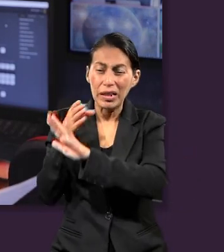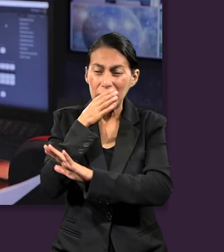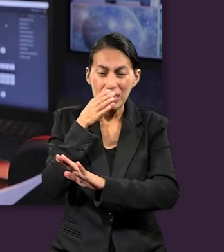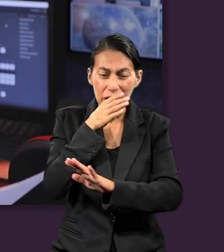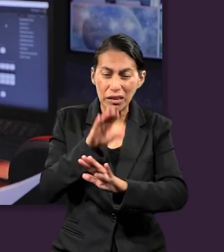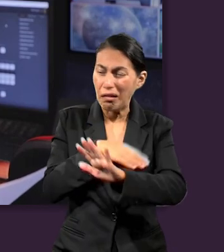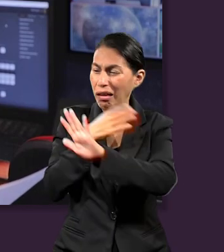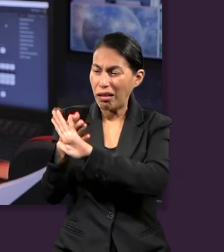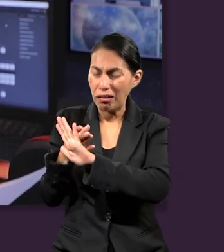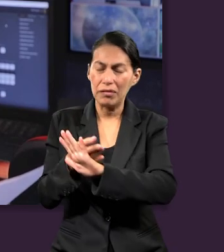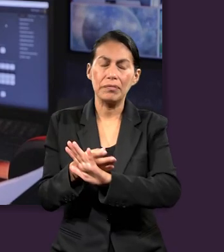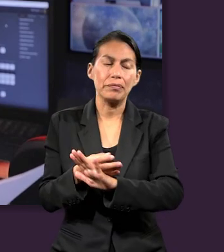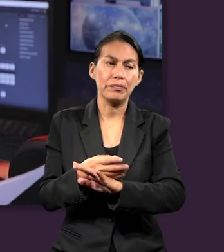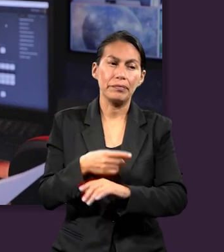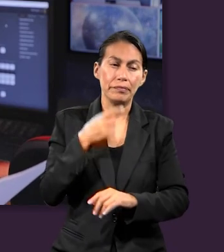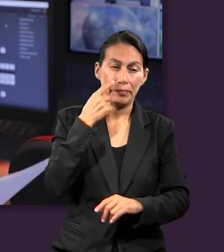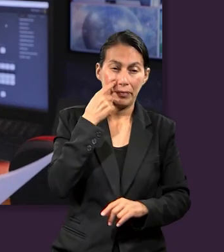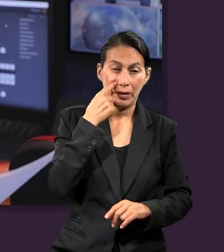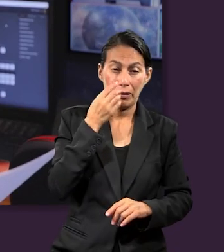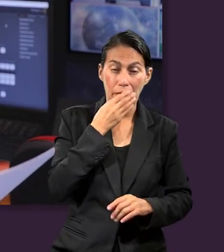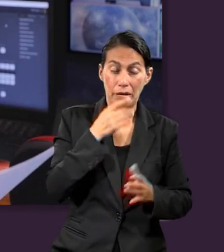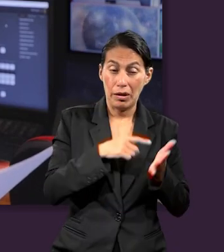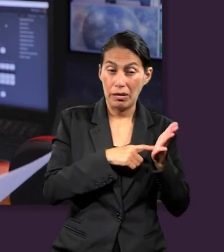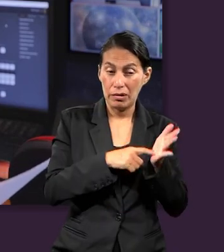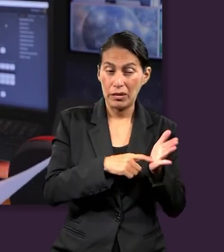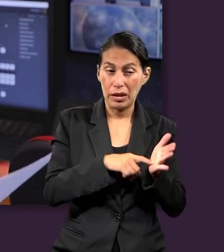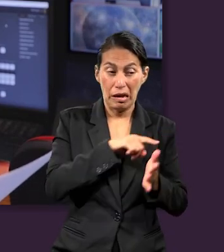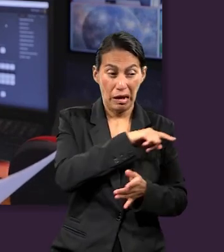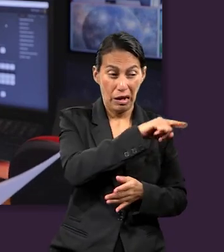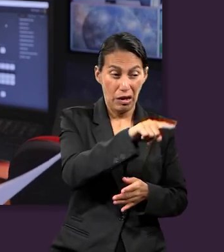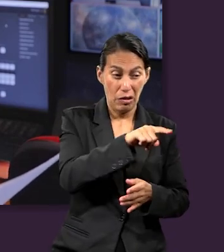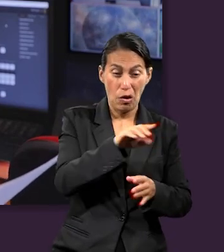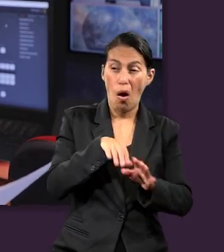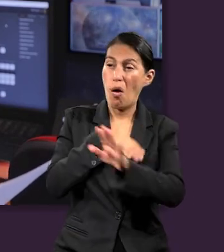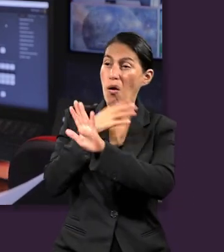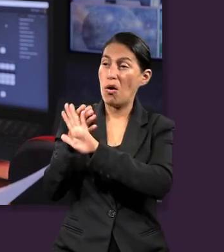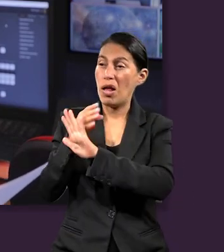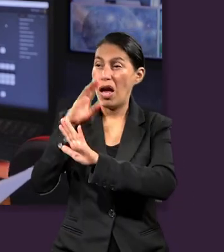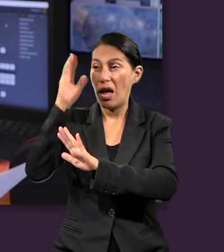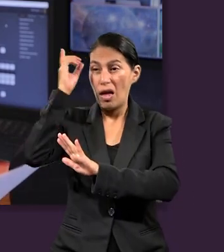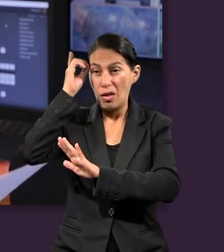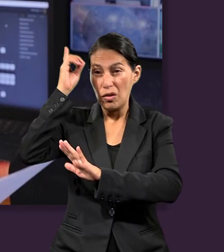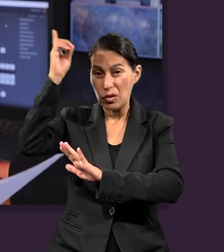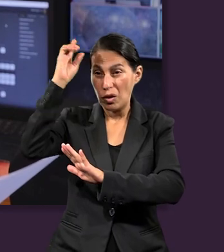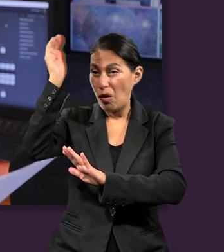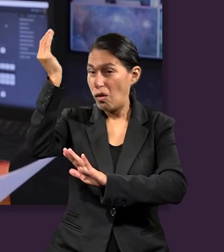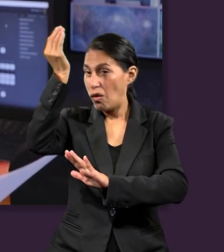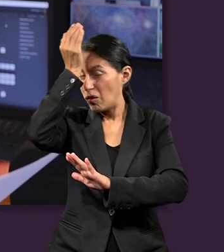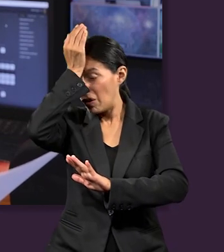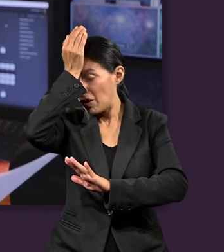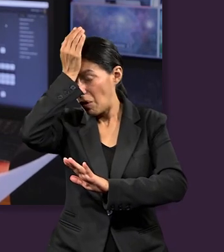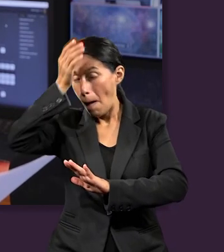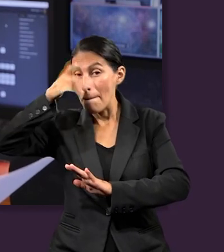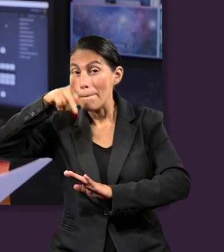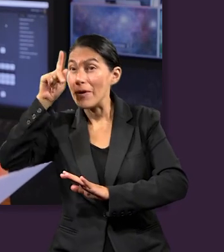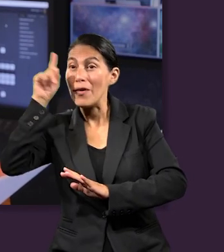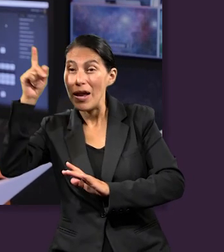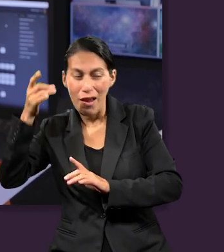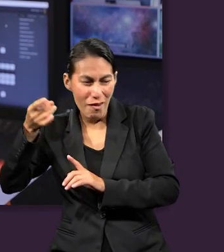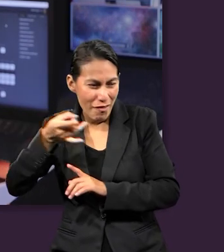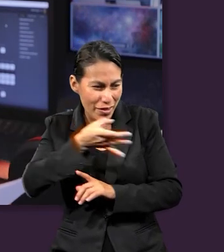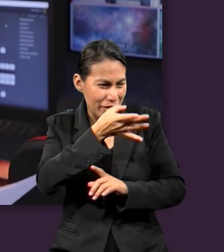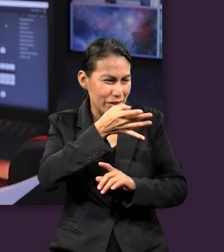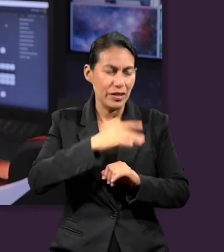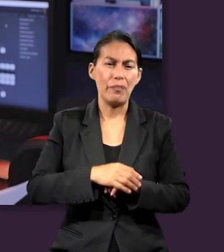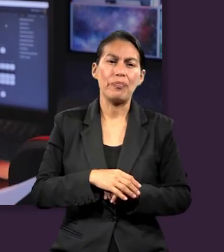Dios dice que pelearán contra el cordero pero el cordero los vencerá en ocasión de la segunda venida